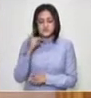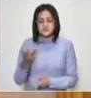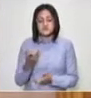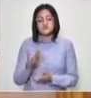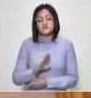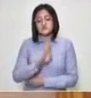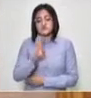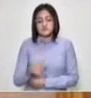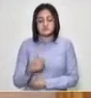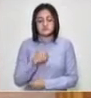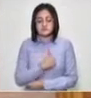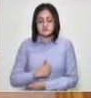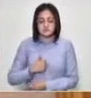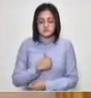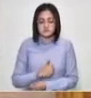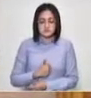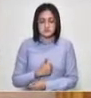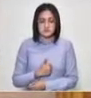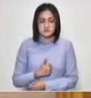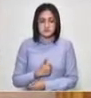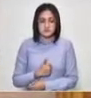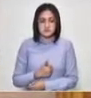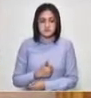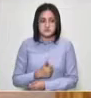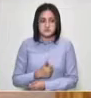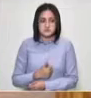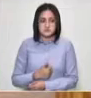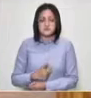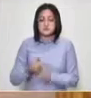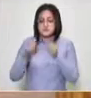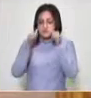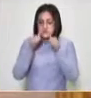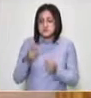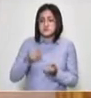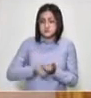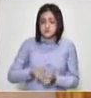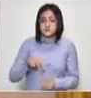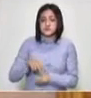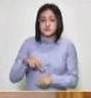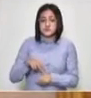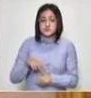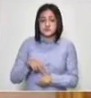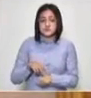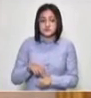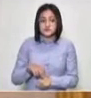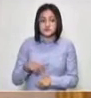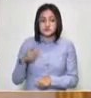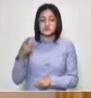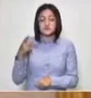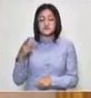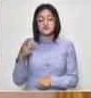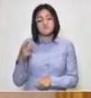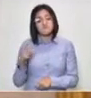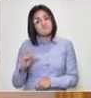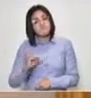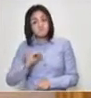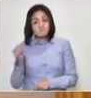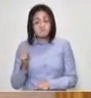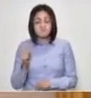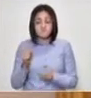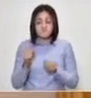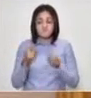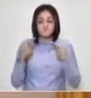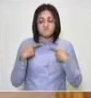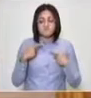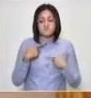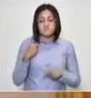la vida lamentablemente al estar recibiendo atención médica la 10ª persona que se